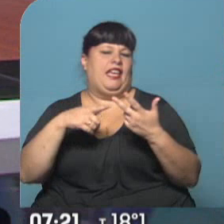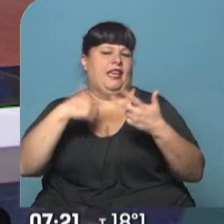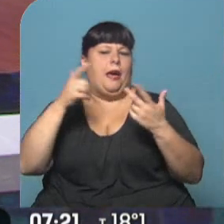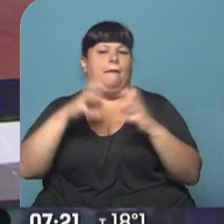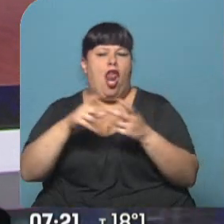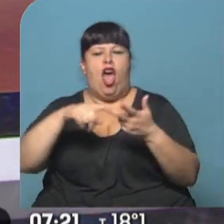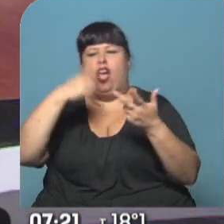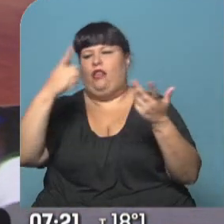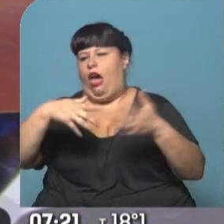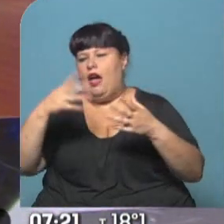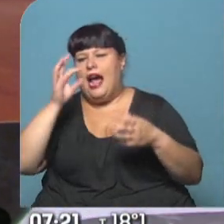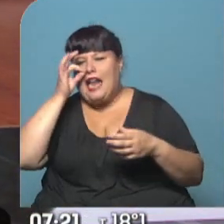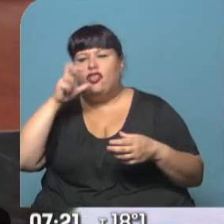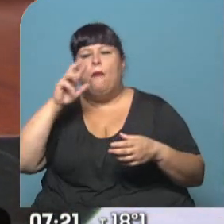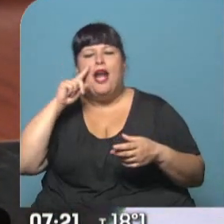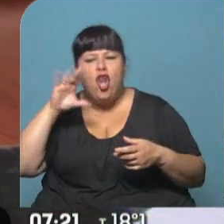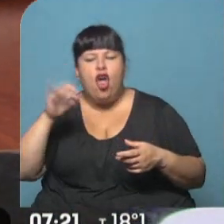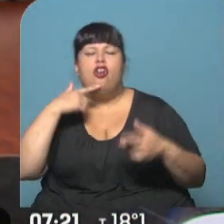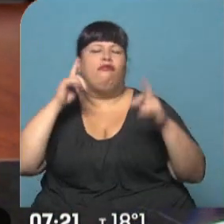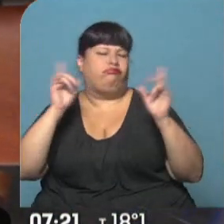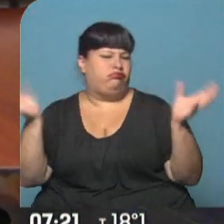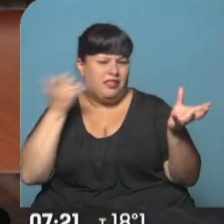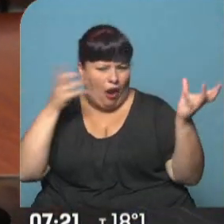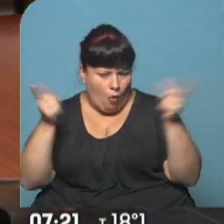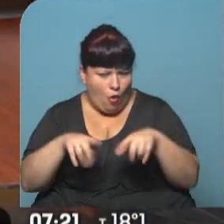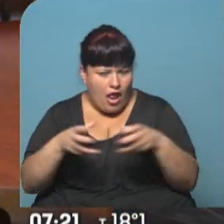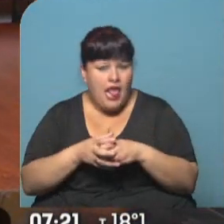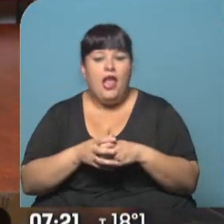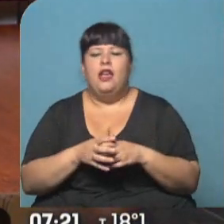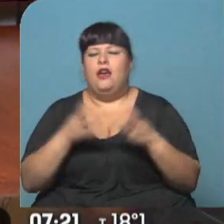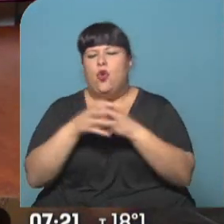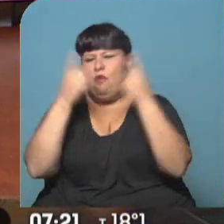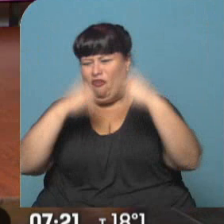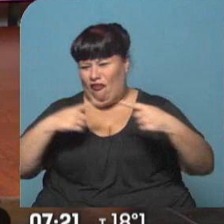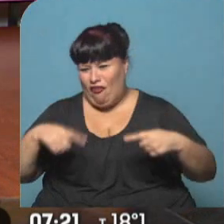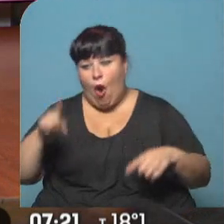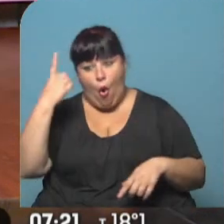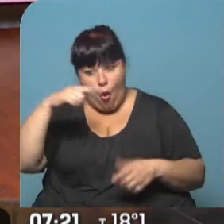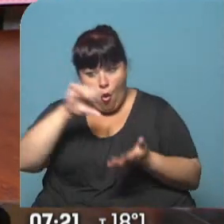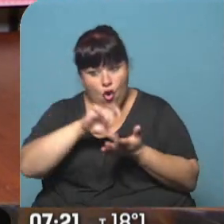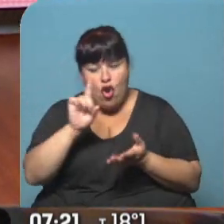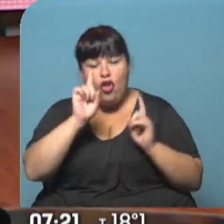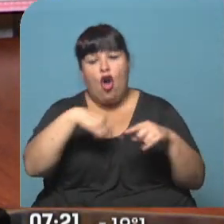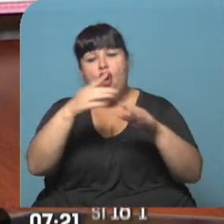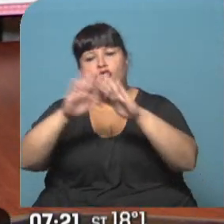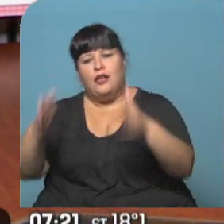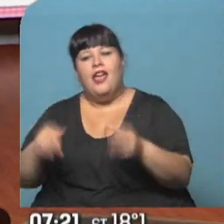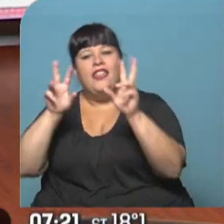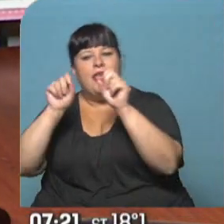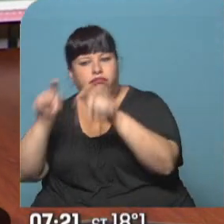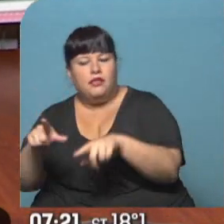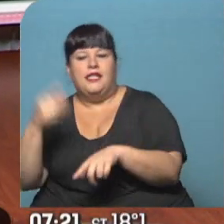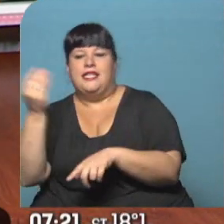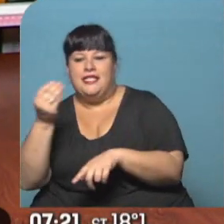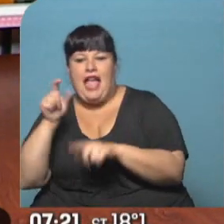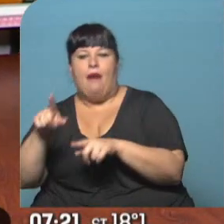Las Pelotas, Los Ratones Paranoicos, sí, ya reunidos, y un montón de bandas más. Pero no va a ser el único escenario, además va a haber otro escenario temático.